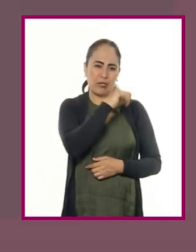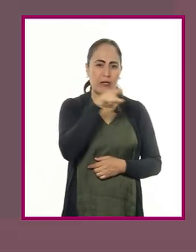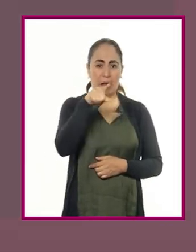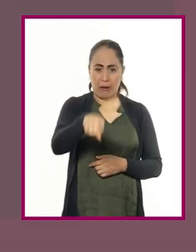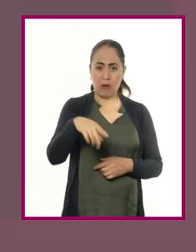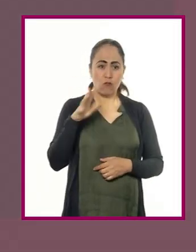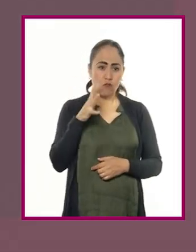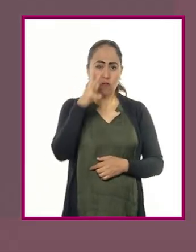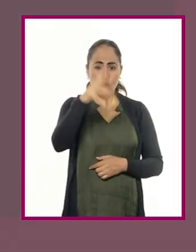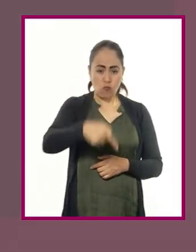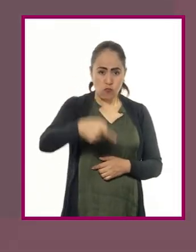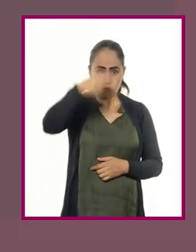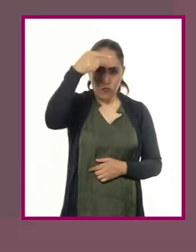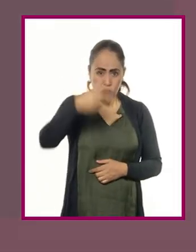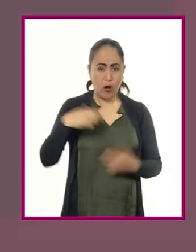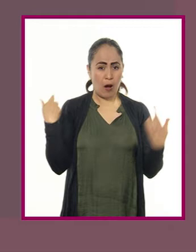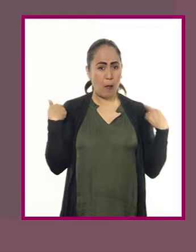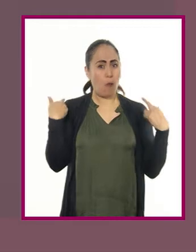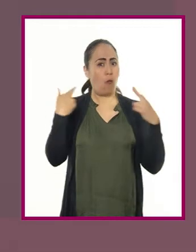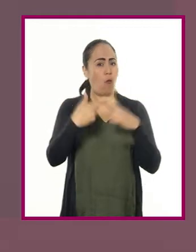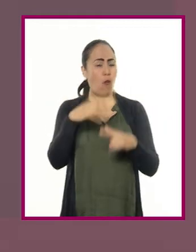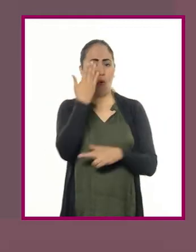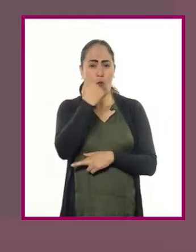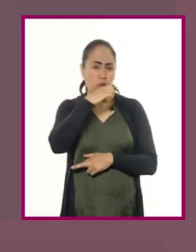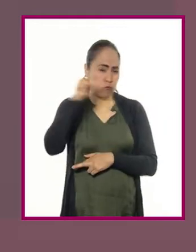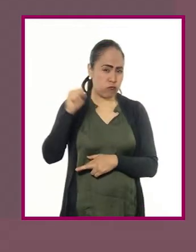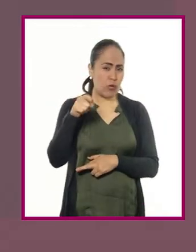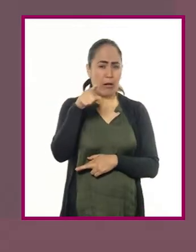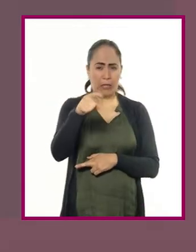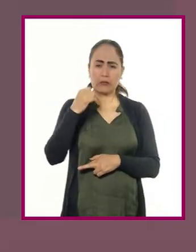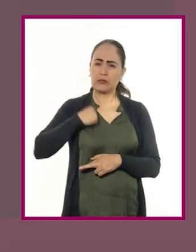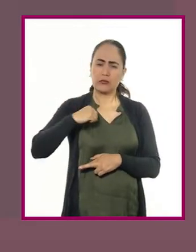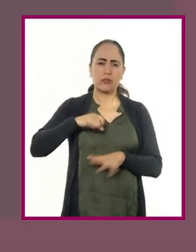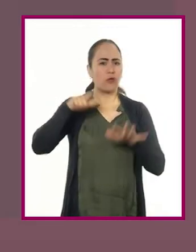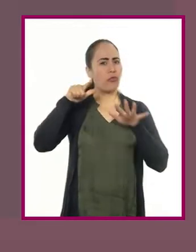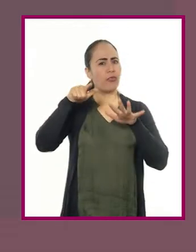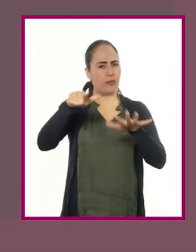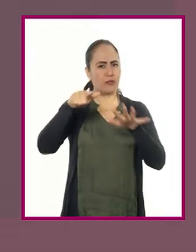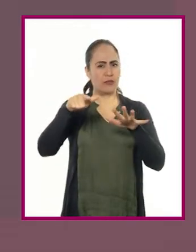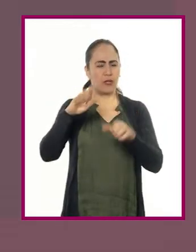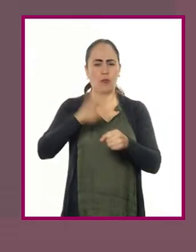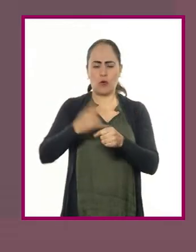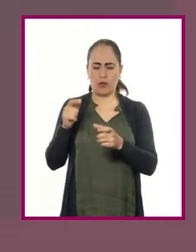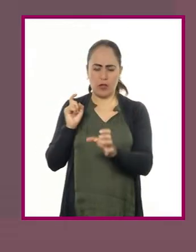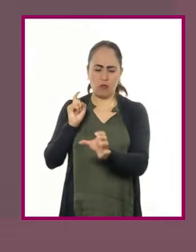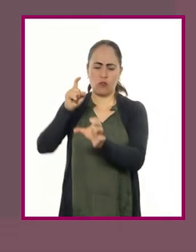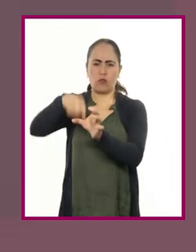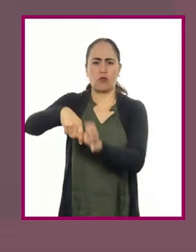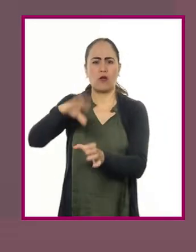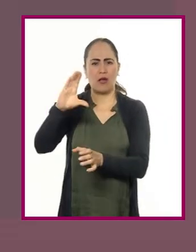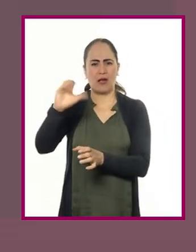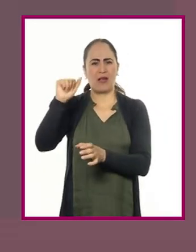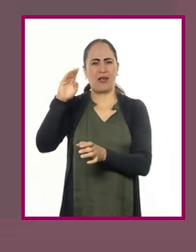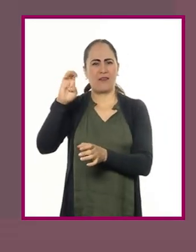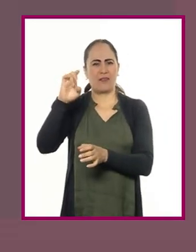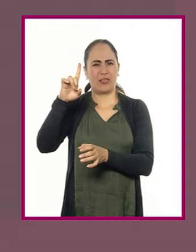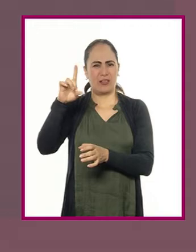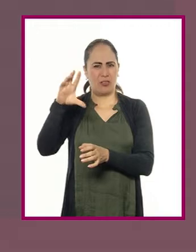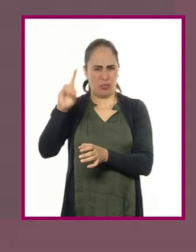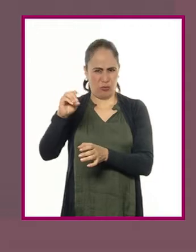universitario, reconocido en el siglo XVII, gracias a su ingreso al cabildo de la Catedral de la Ciudad de